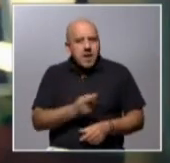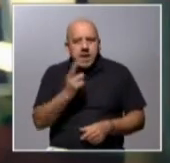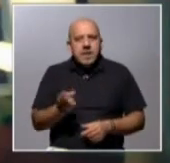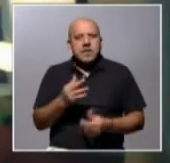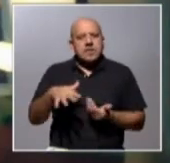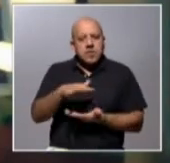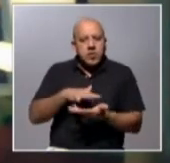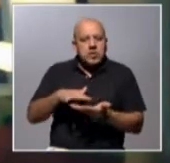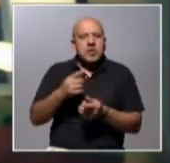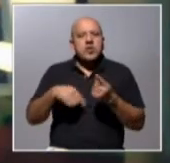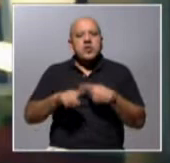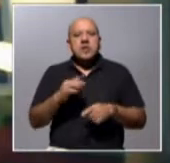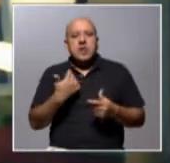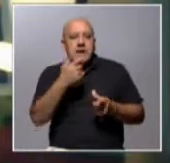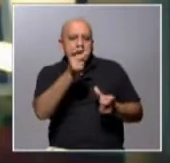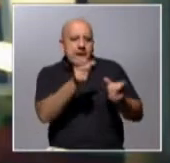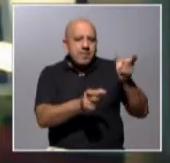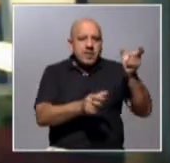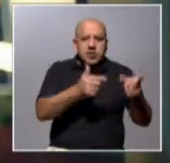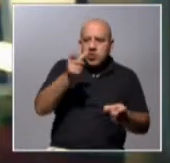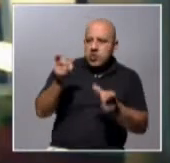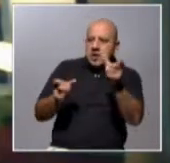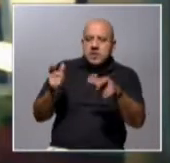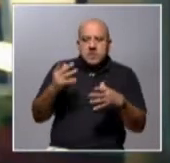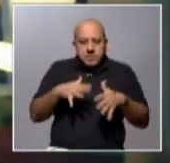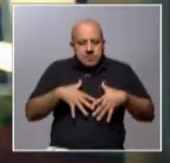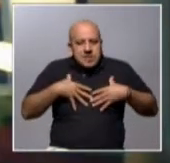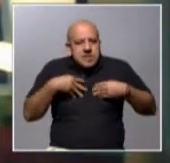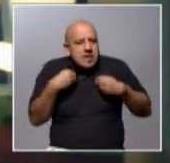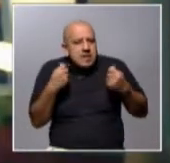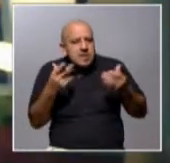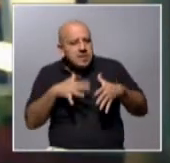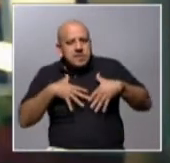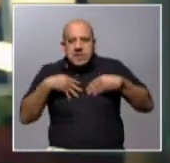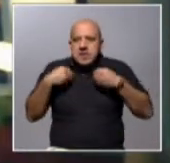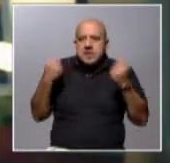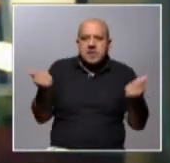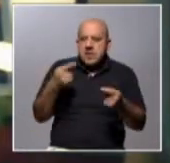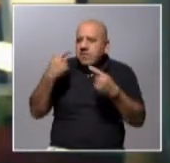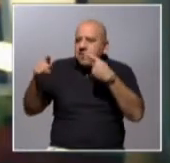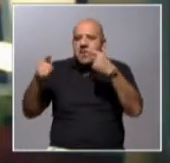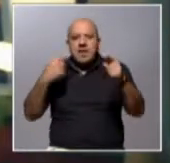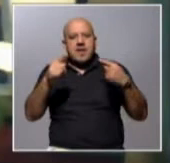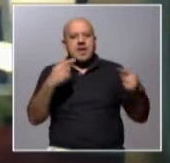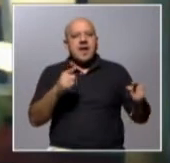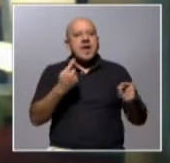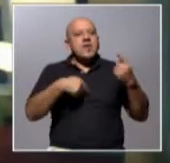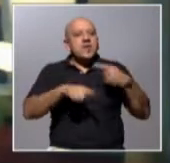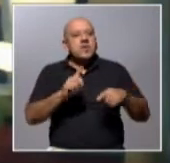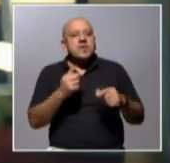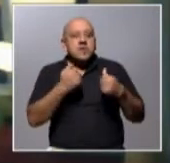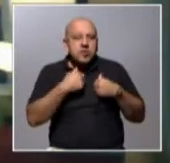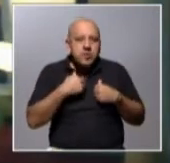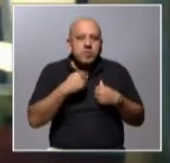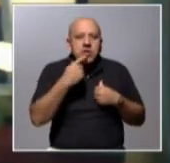montón de emociones. Para cada persona esto va a ser vivido de forma diferente. Y esto tiene que ver también con las herramientas que cada uno ya